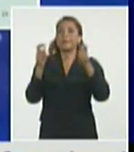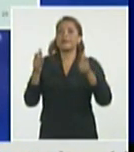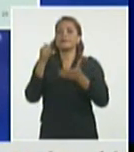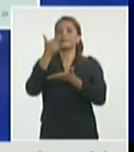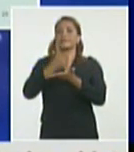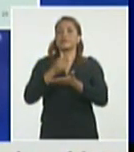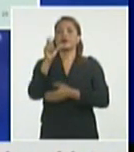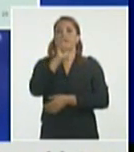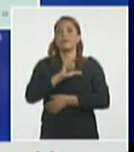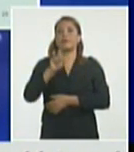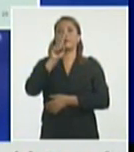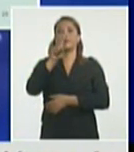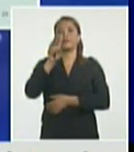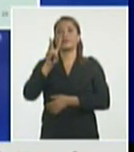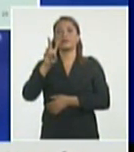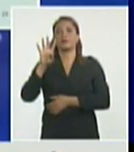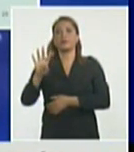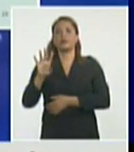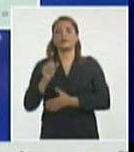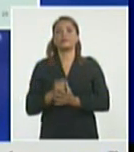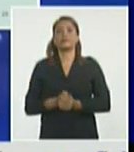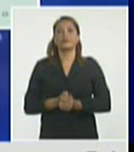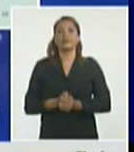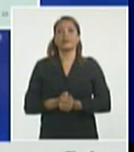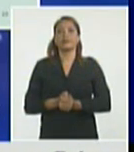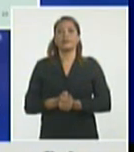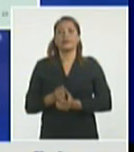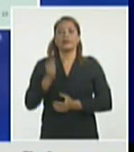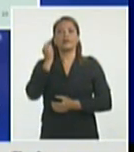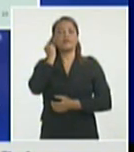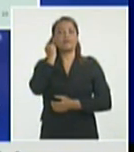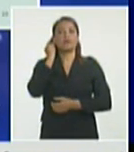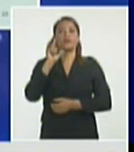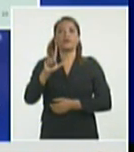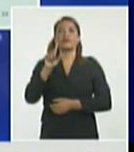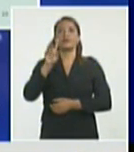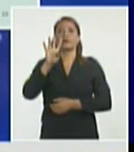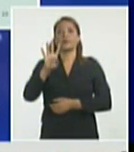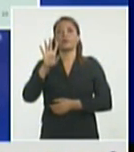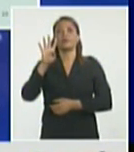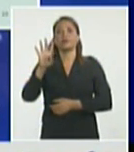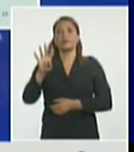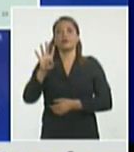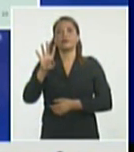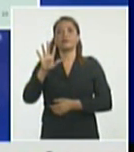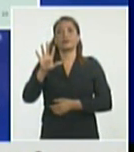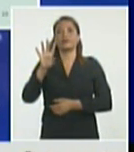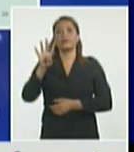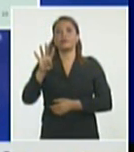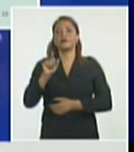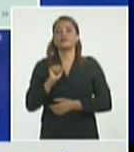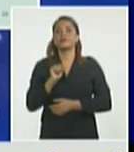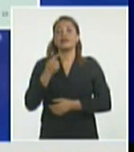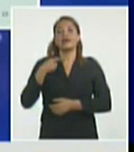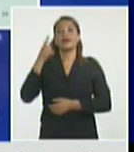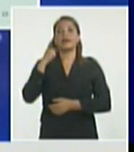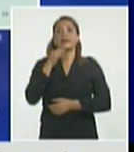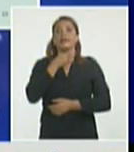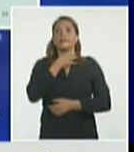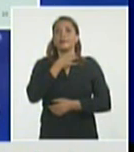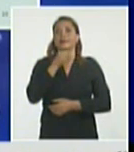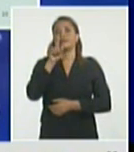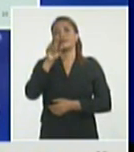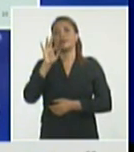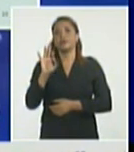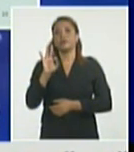con 124 y Florida con 54, pero ayer también se diagnostican casos en Esmeralda